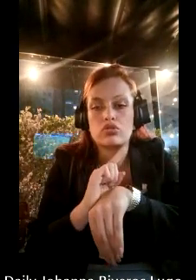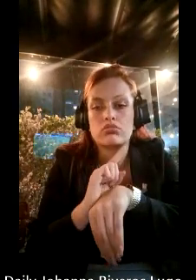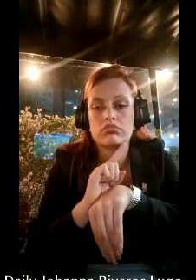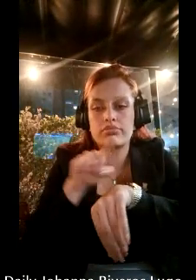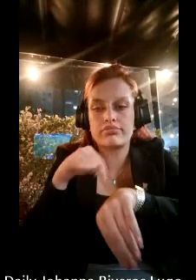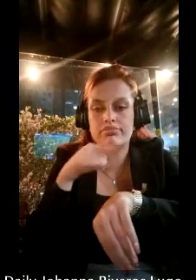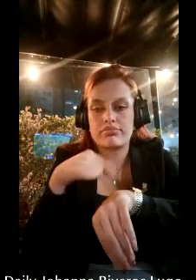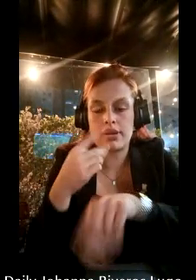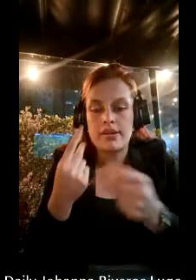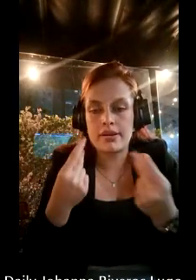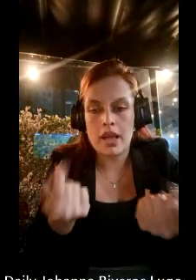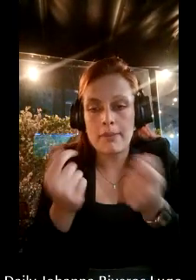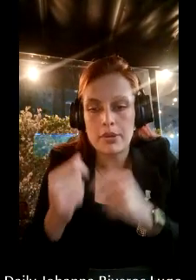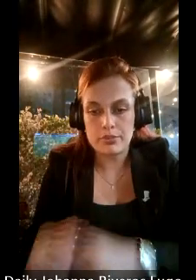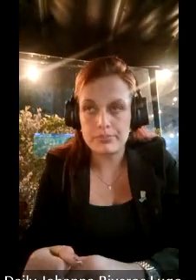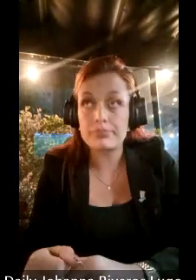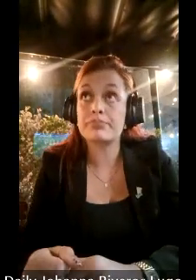cuadrado.